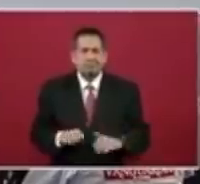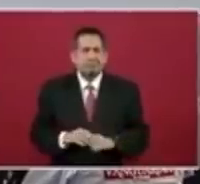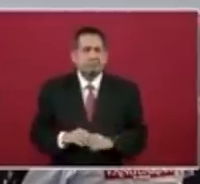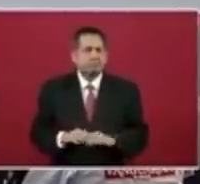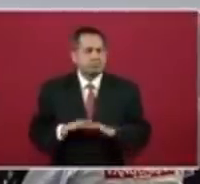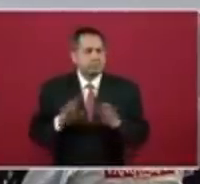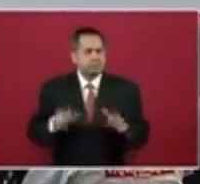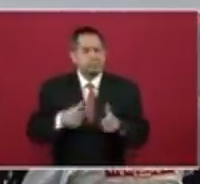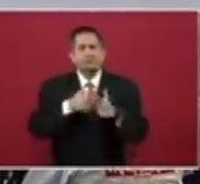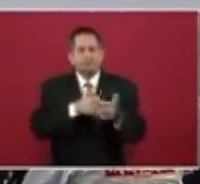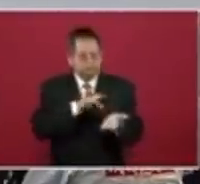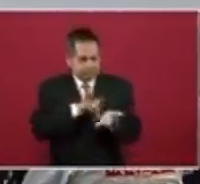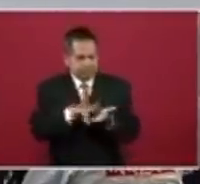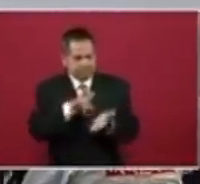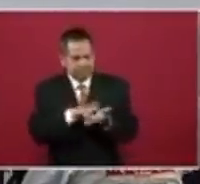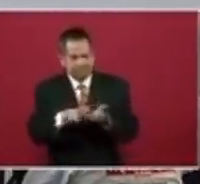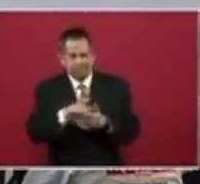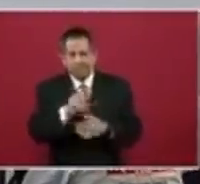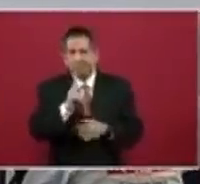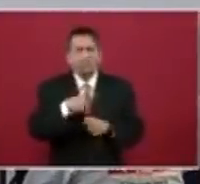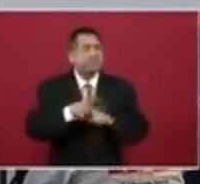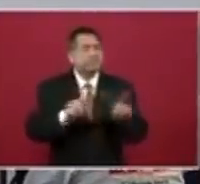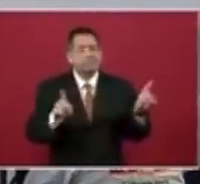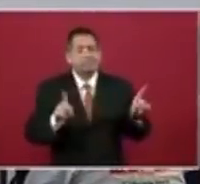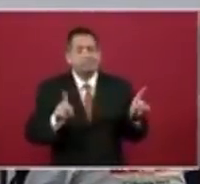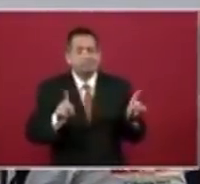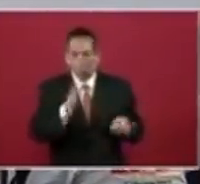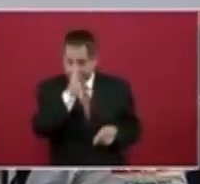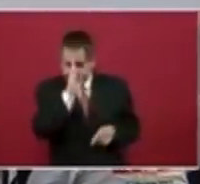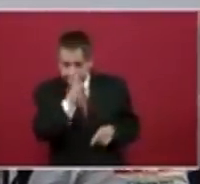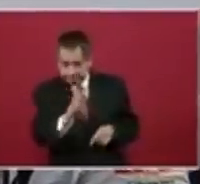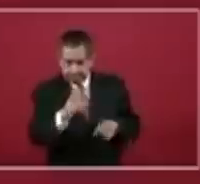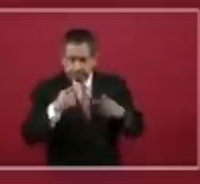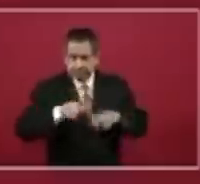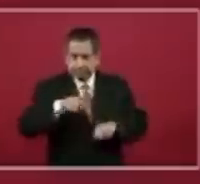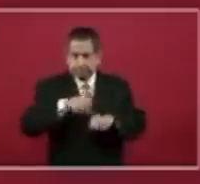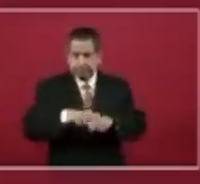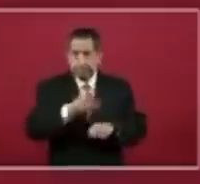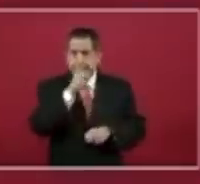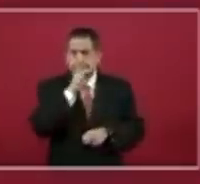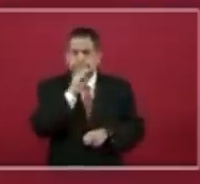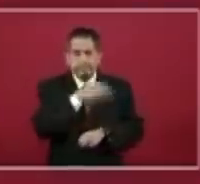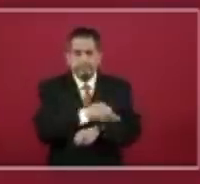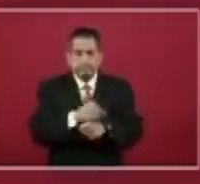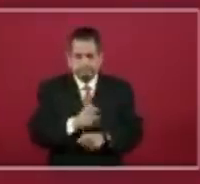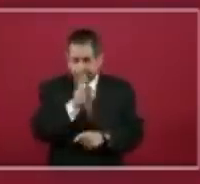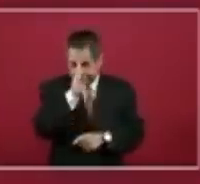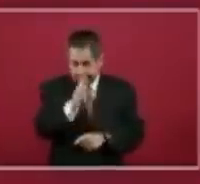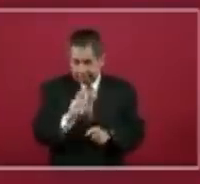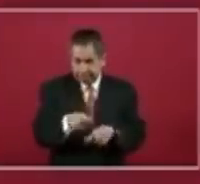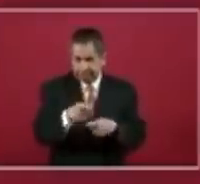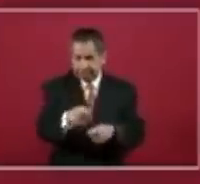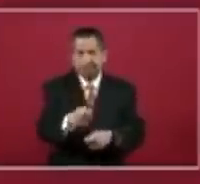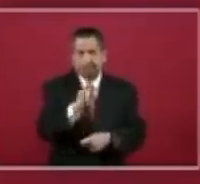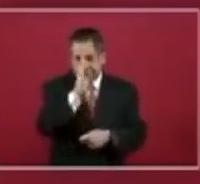Vamos a seguir apoyando, pero se va a entregar de manera directa a los padres de familia,